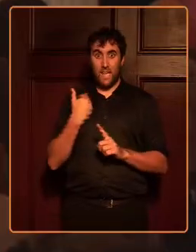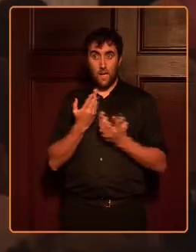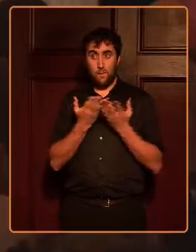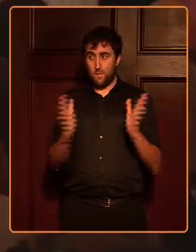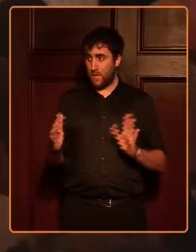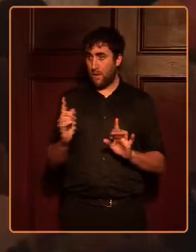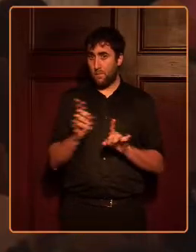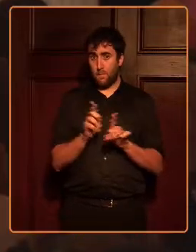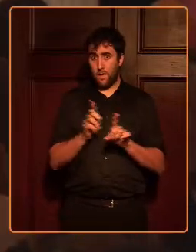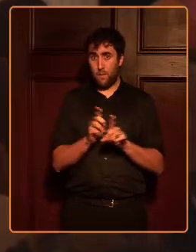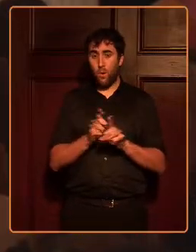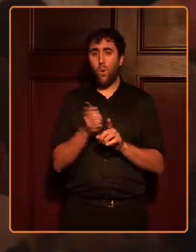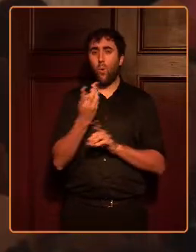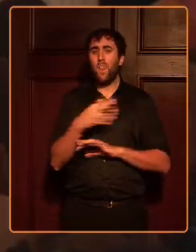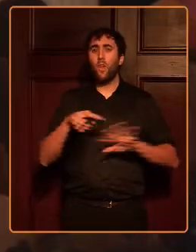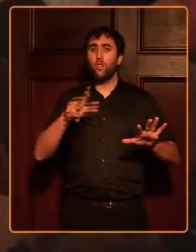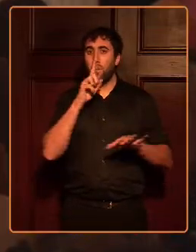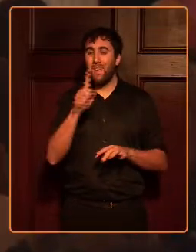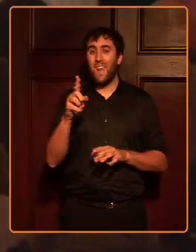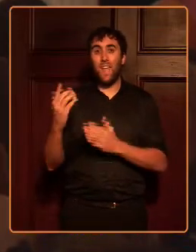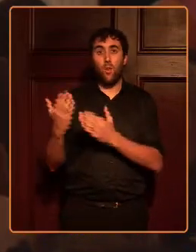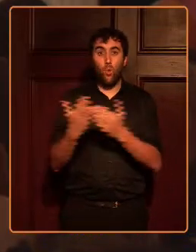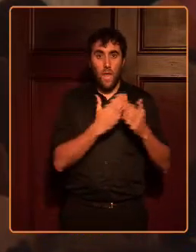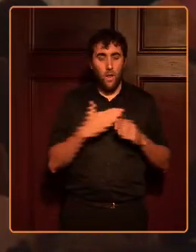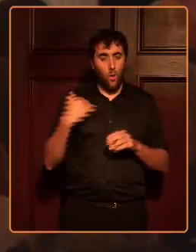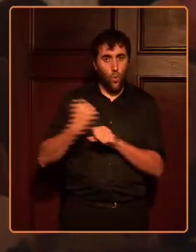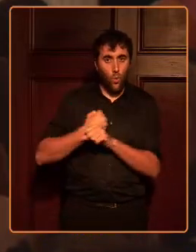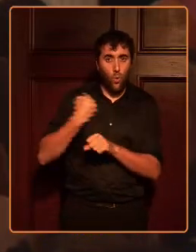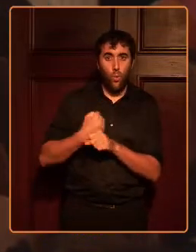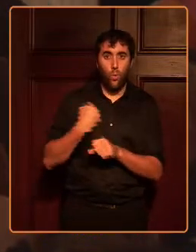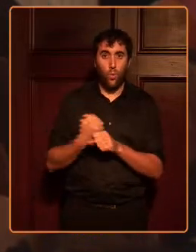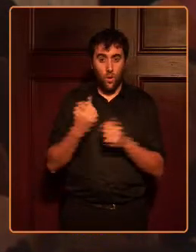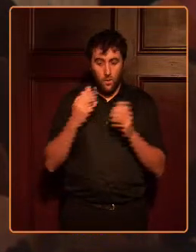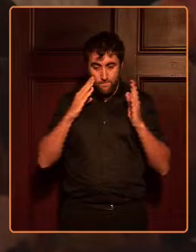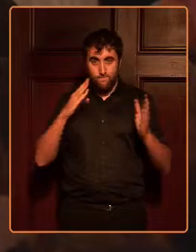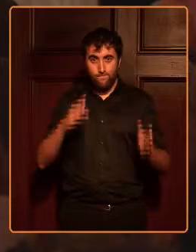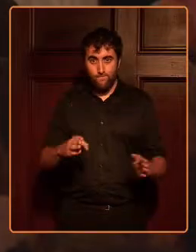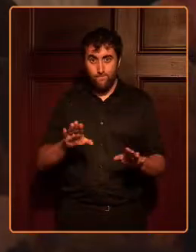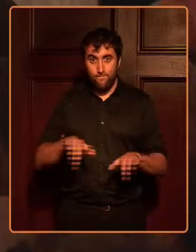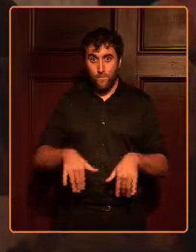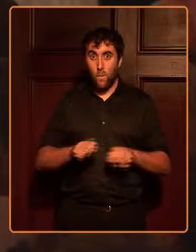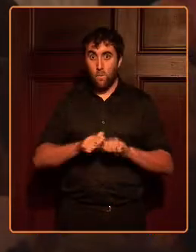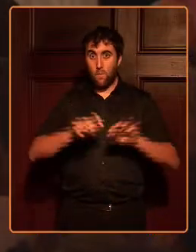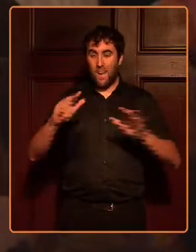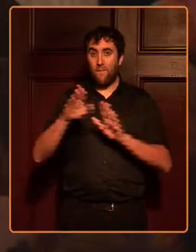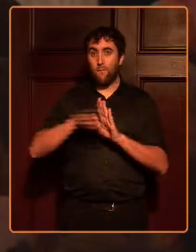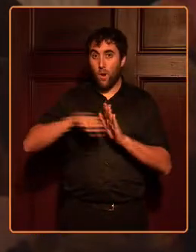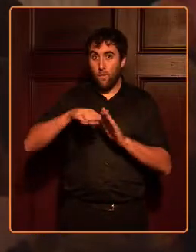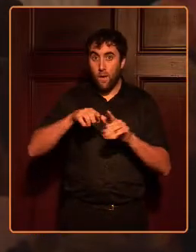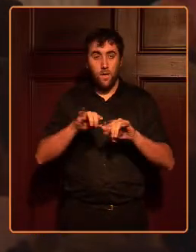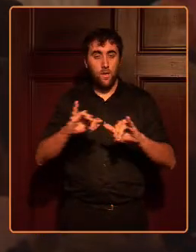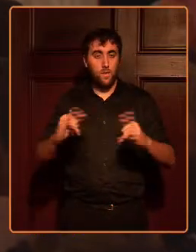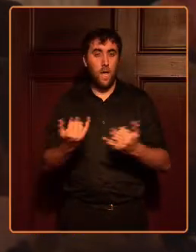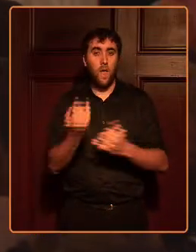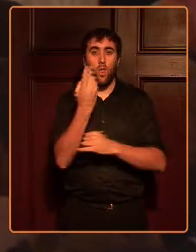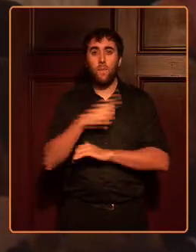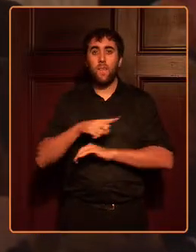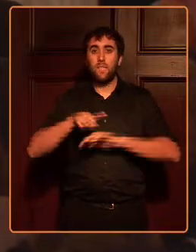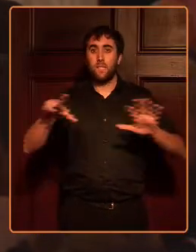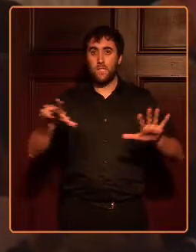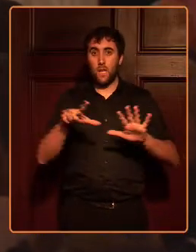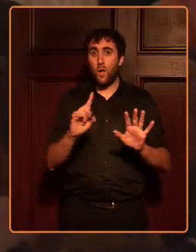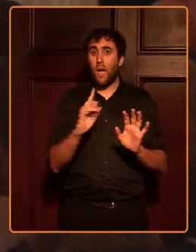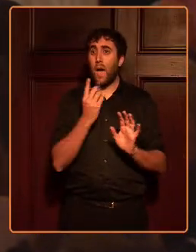hoy, tenemos 98.000 estudiantes trabajando en este programa, pero eso empezó en 2017 con